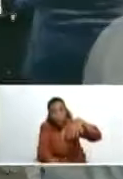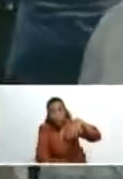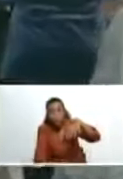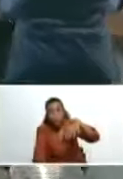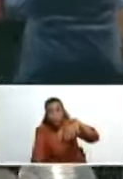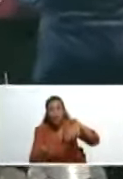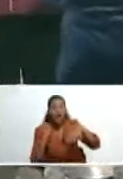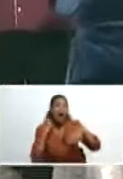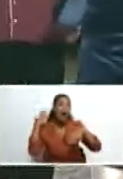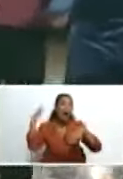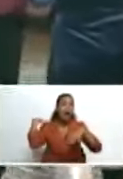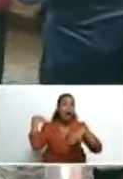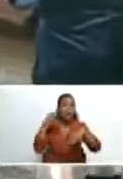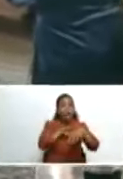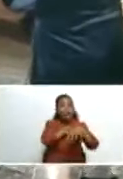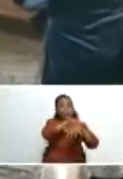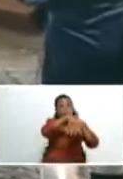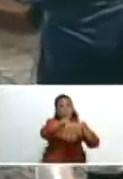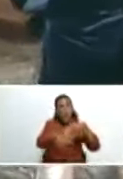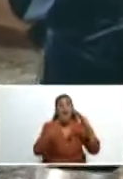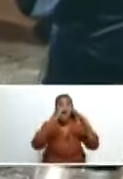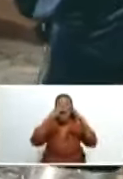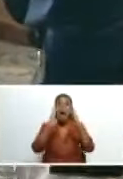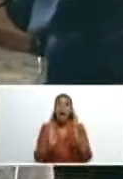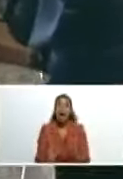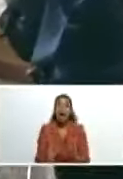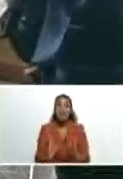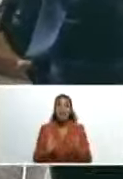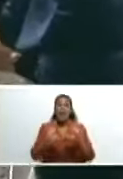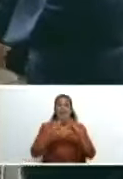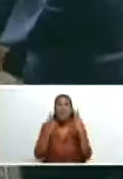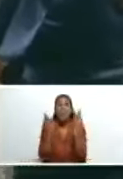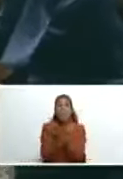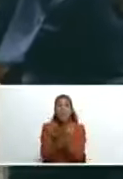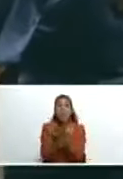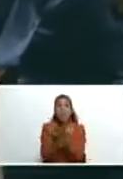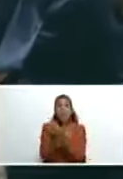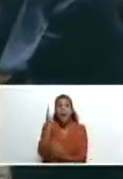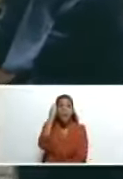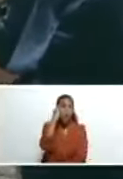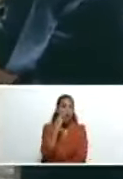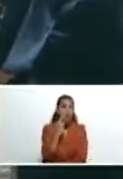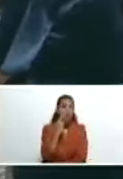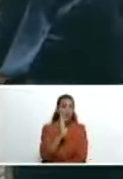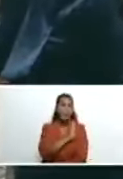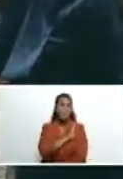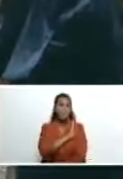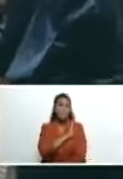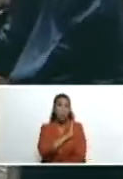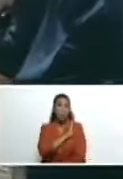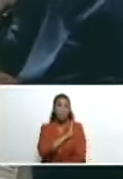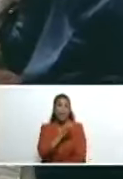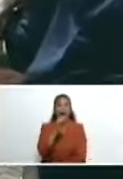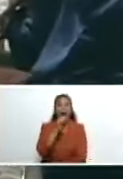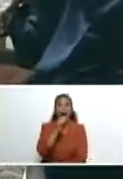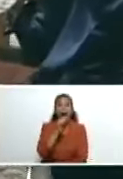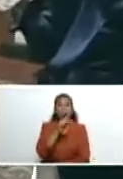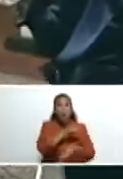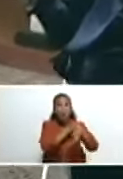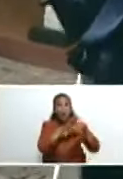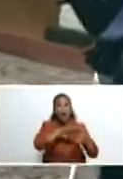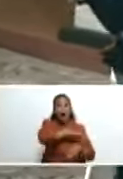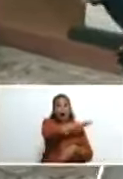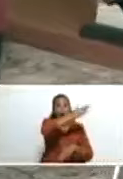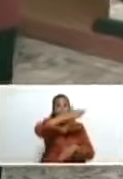En aquella época, las casas de las familias principales, como los Bolívar, tenían sistema de cañerías de arcilla y les llegaba el agua